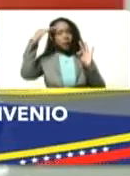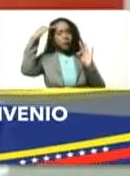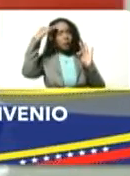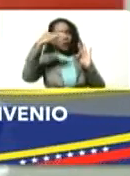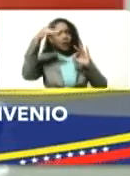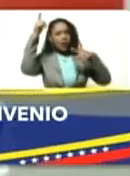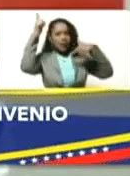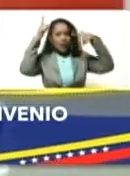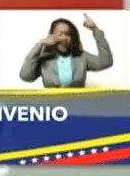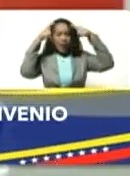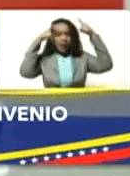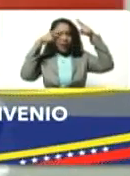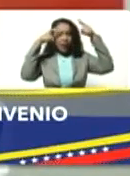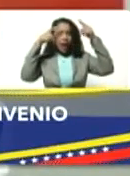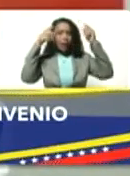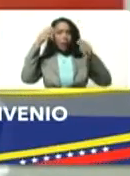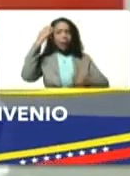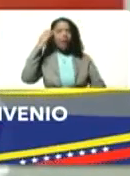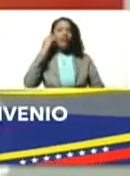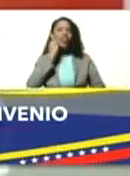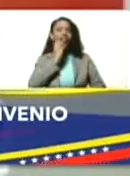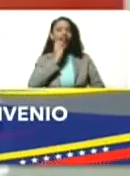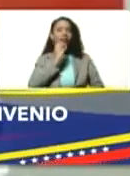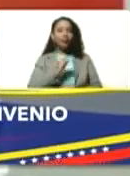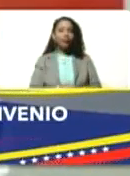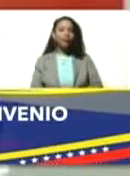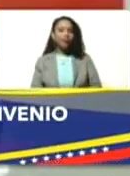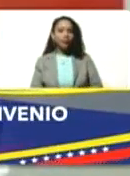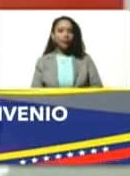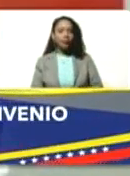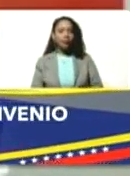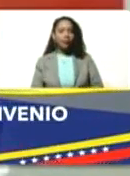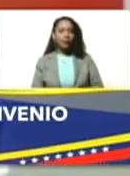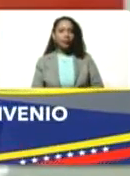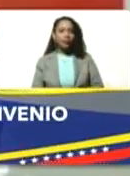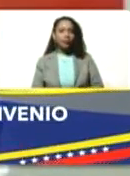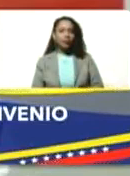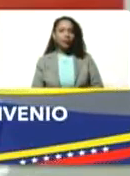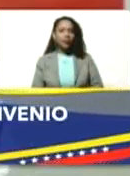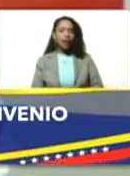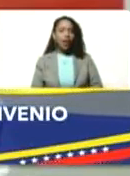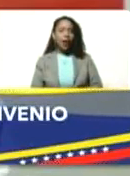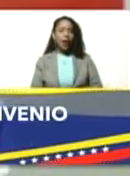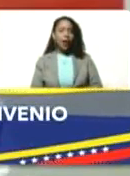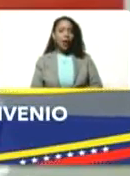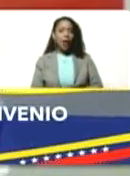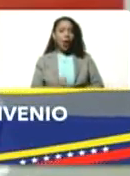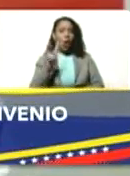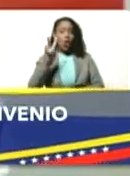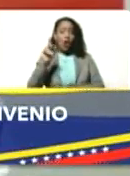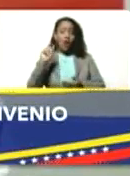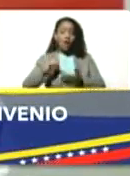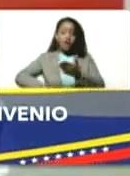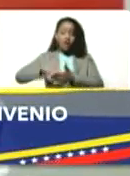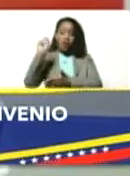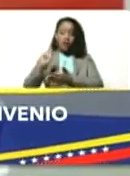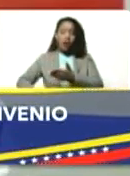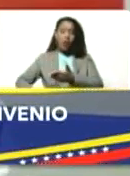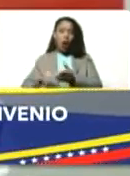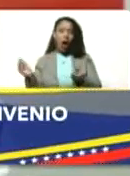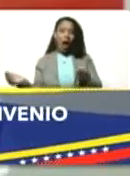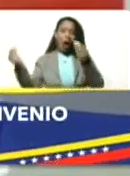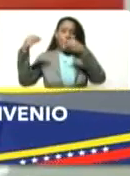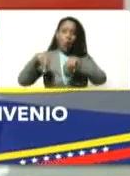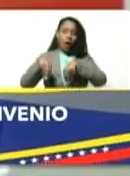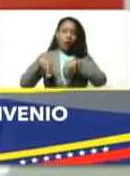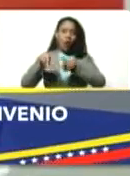comandante Fidel Castro Ruz y el comandante Hugo Rafael Chávez Frías firmaron el convenio que